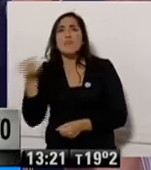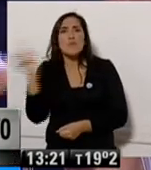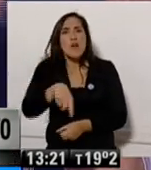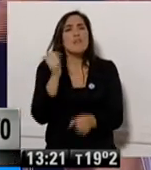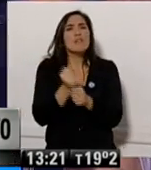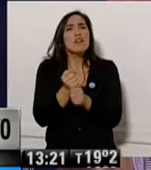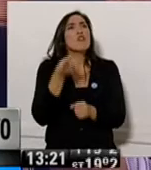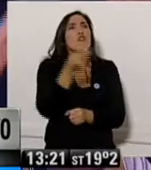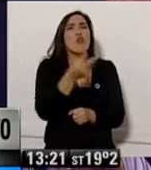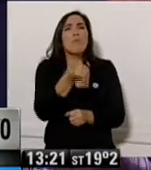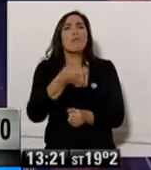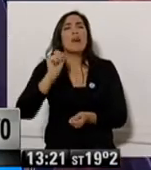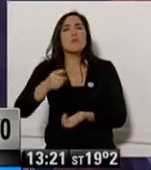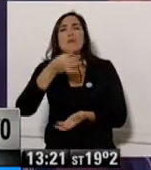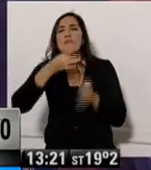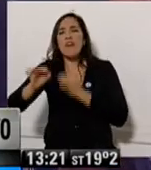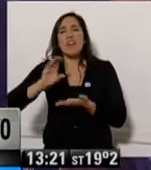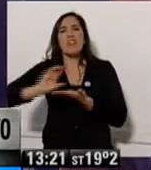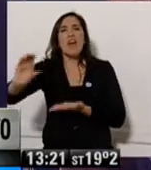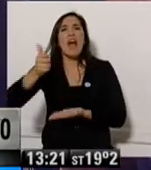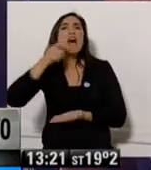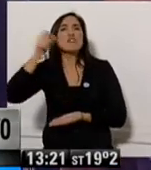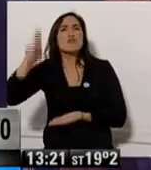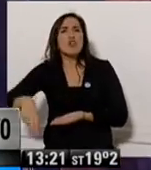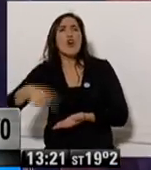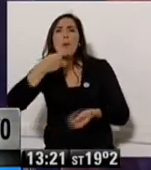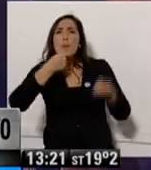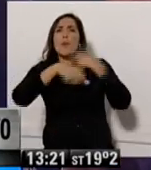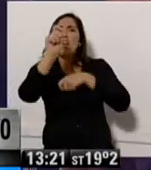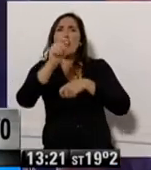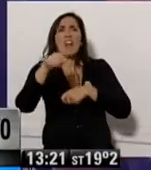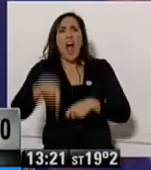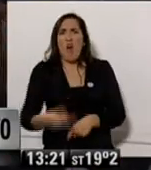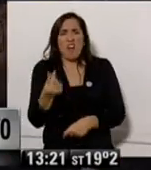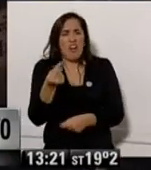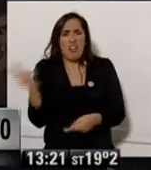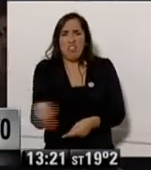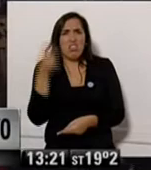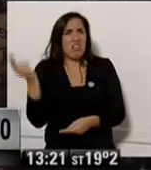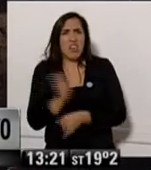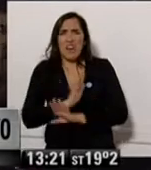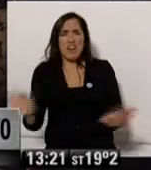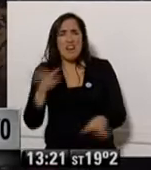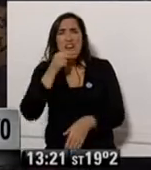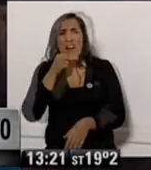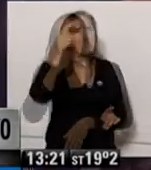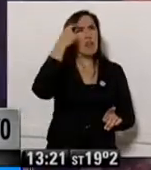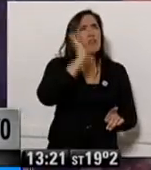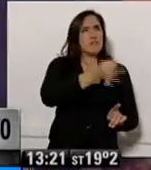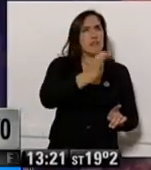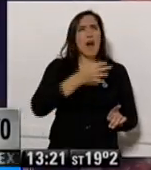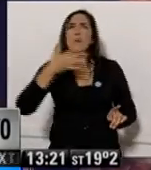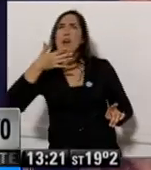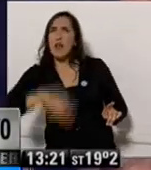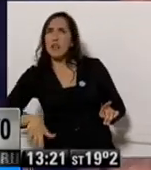algún diario vendió sus acciones a no sé cuántos pesos que hoy no valen nada? Tal vez se quiera volver a eso.